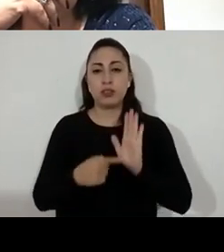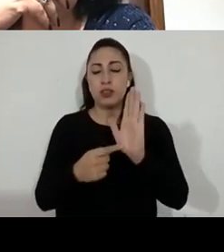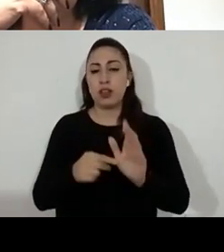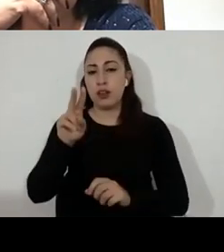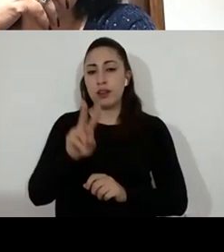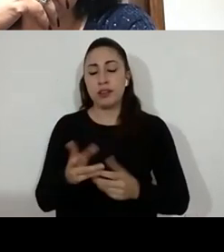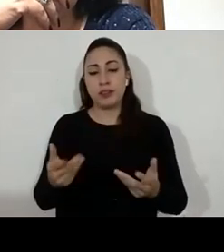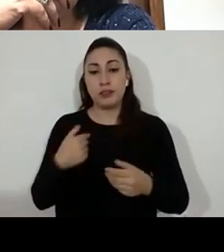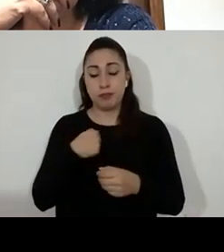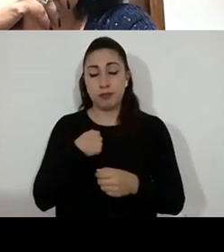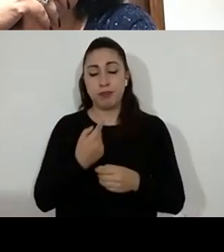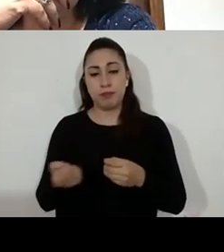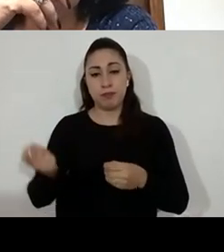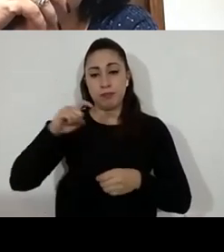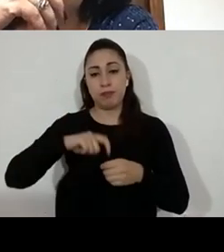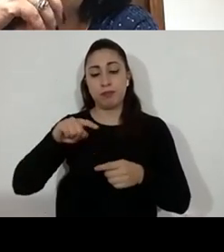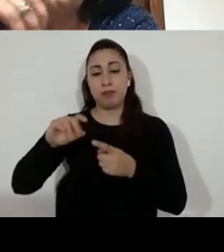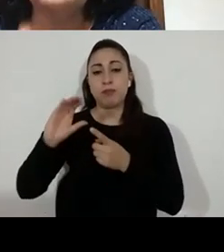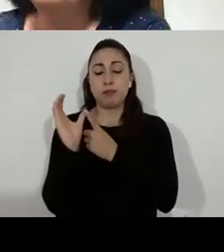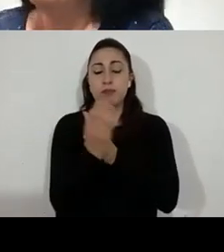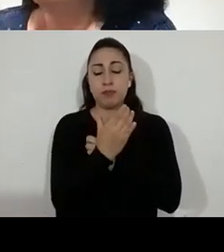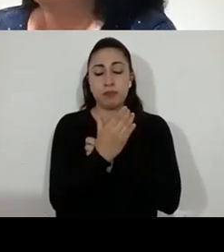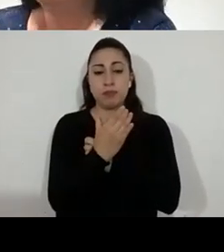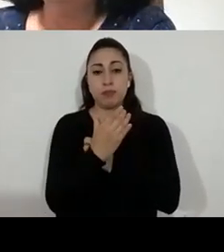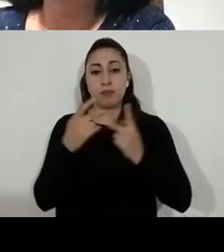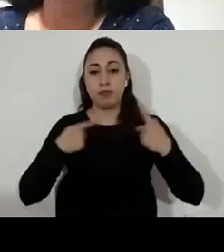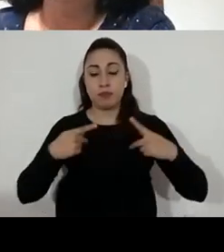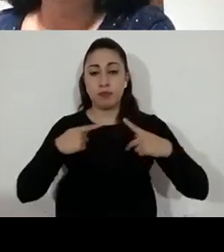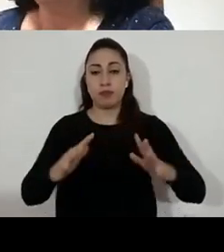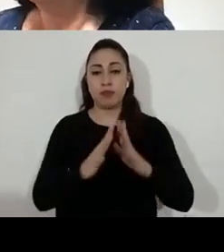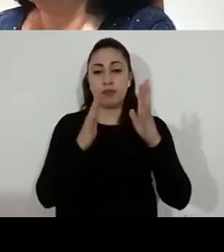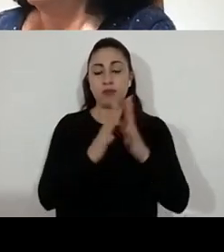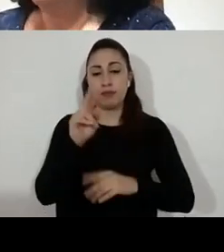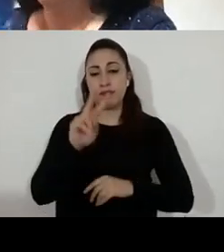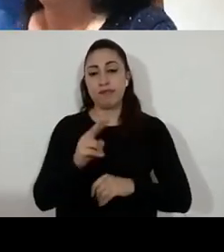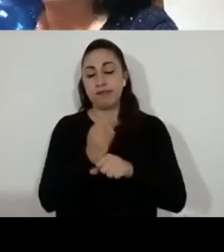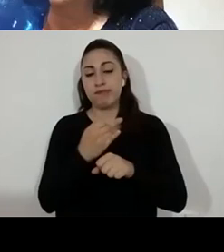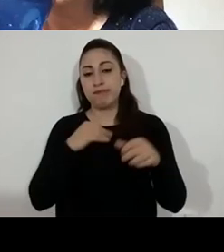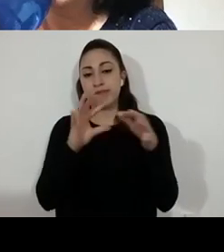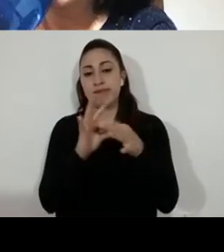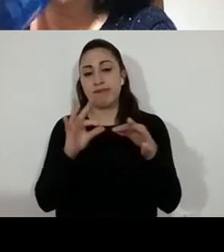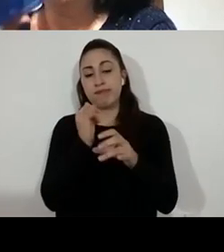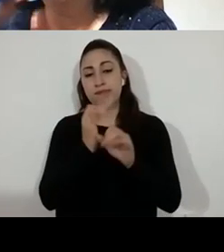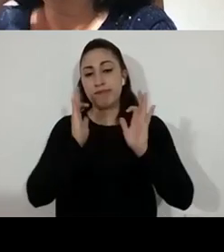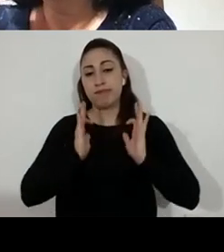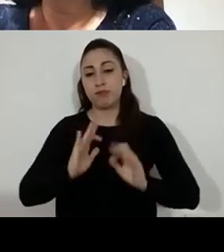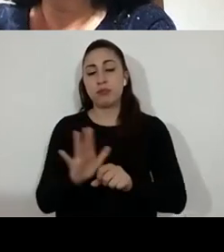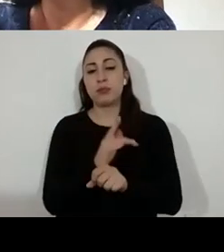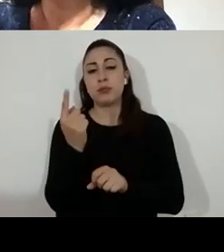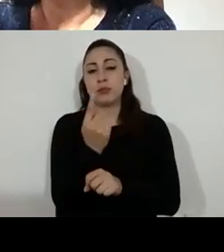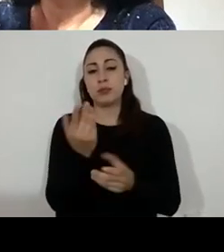como integrante de la Comisión de Participación Ciudadana en atención a